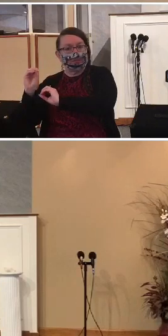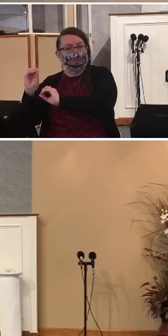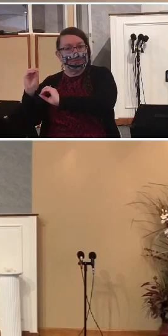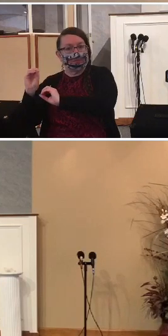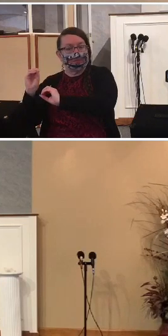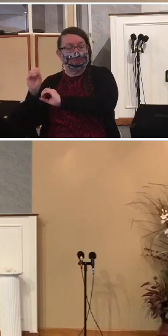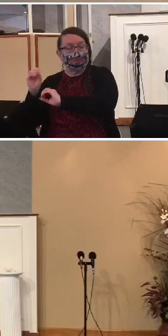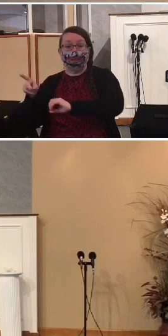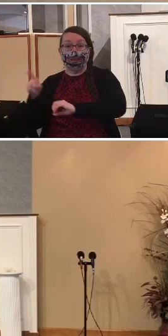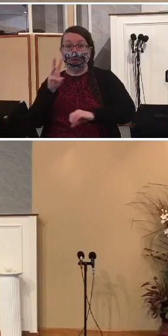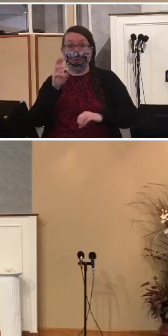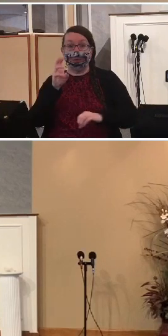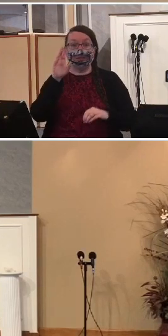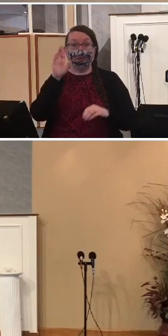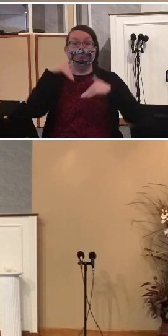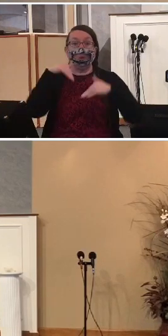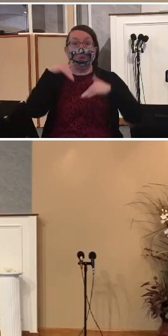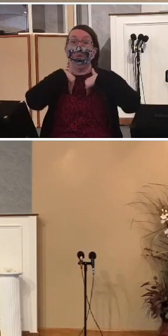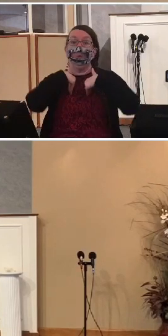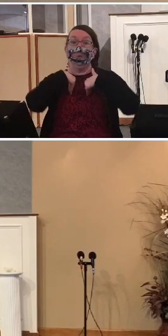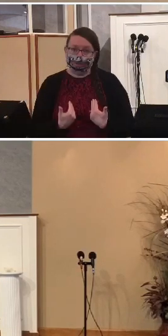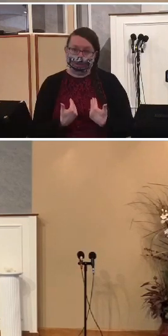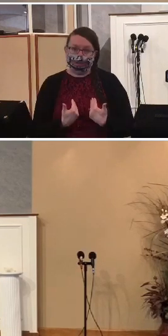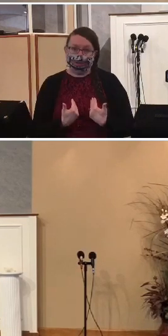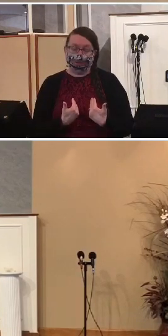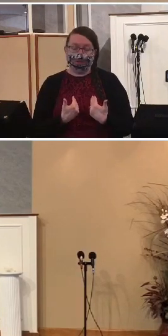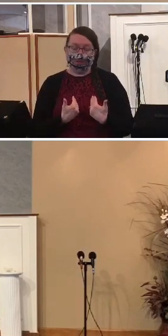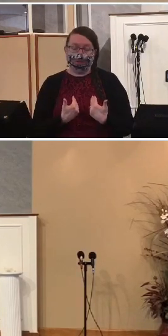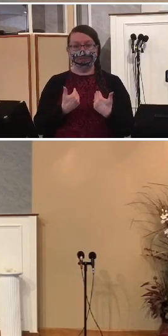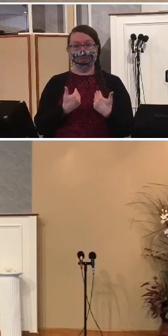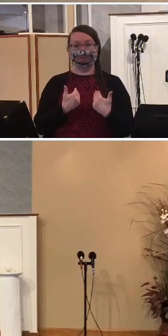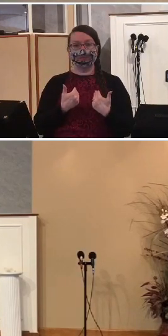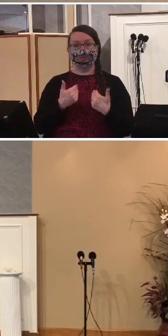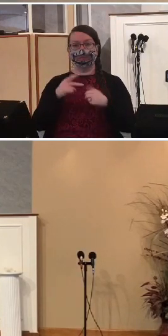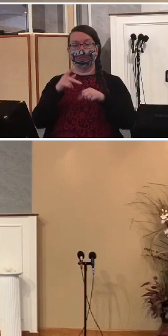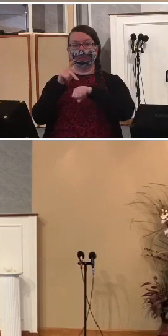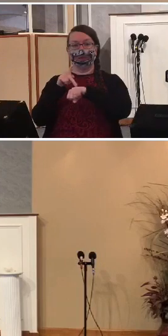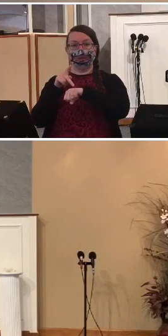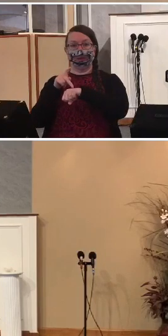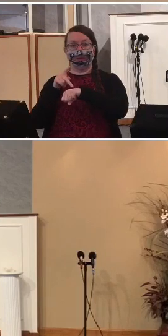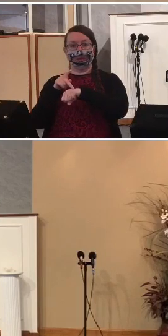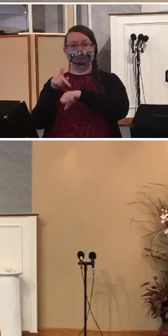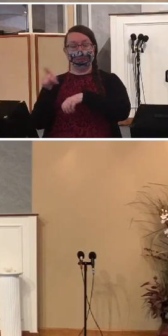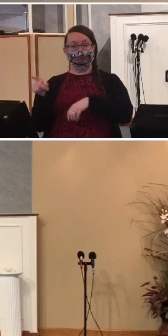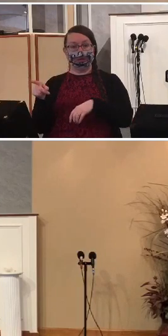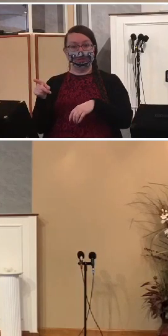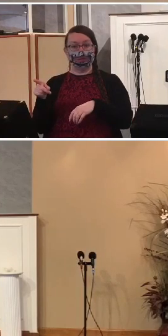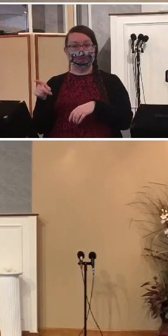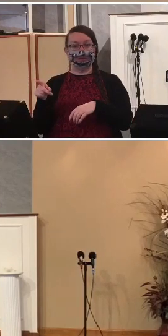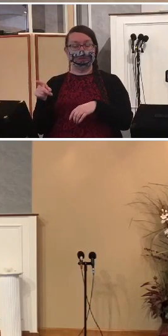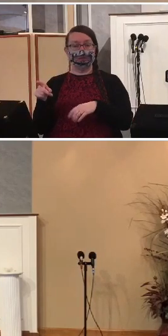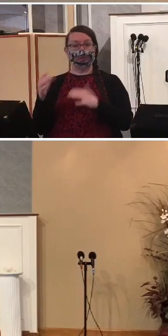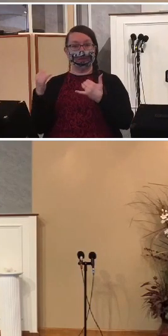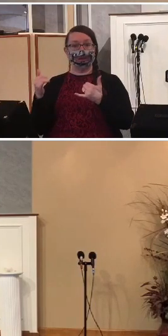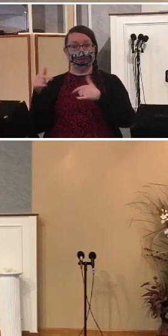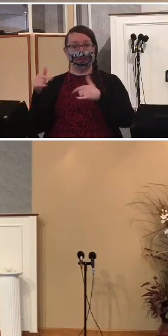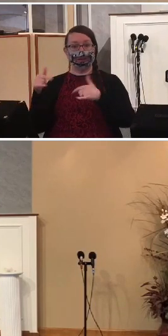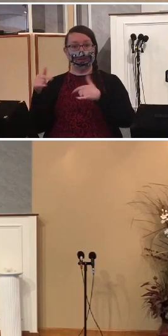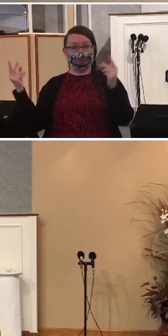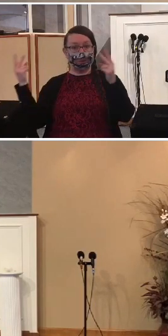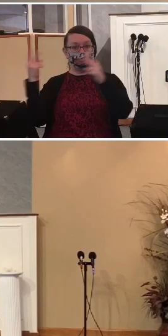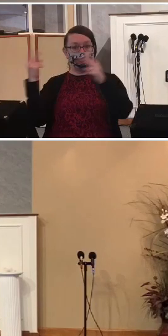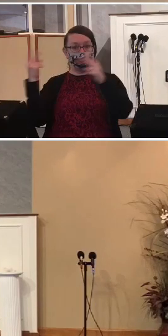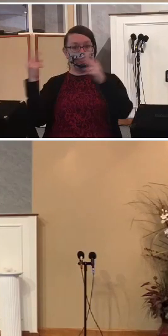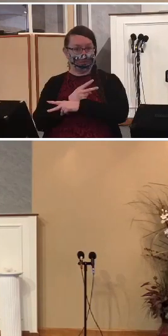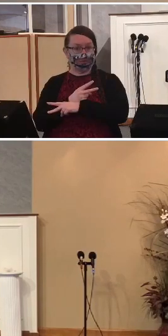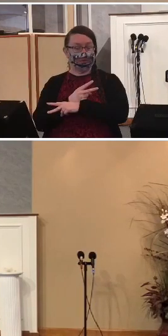Alguien diga, él estaba preocupado. Y en lo que le concernía a Pedro, esto